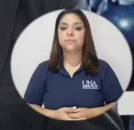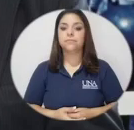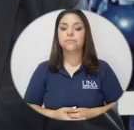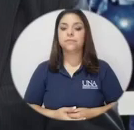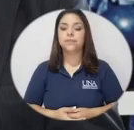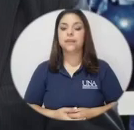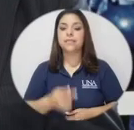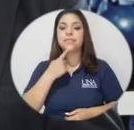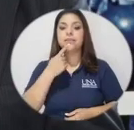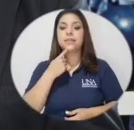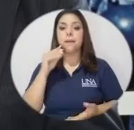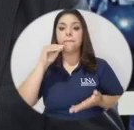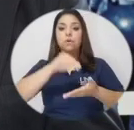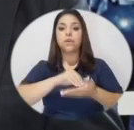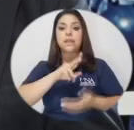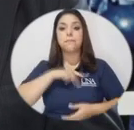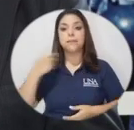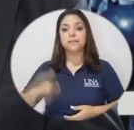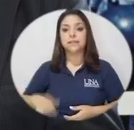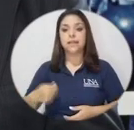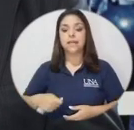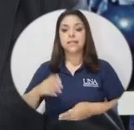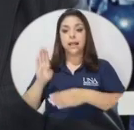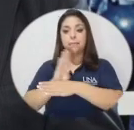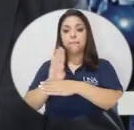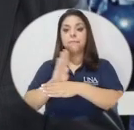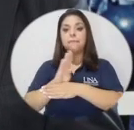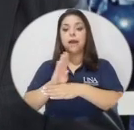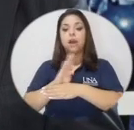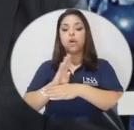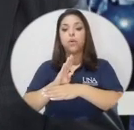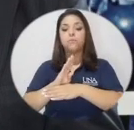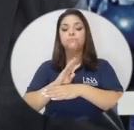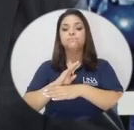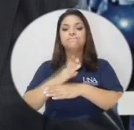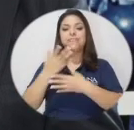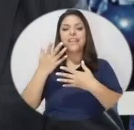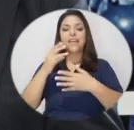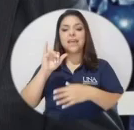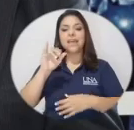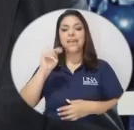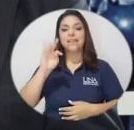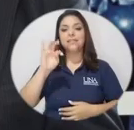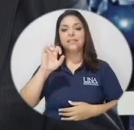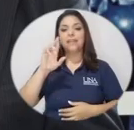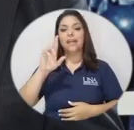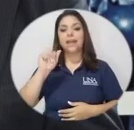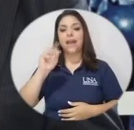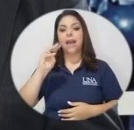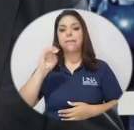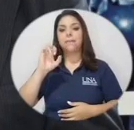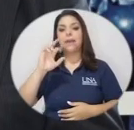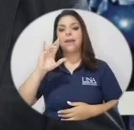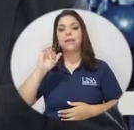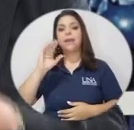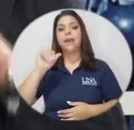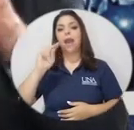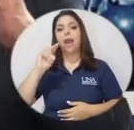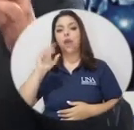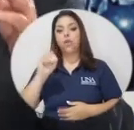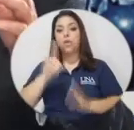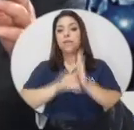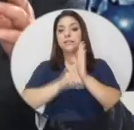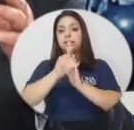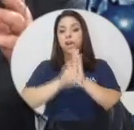objetivo de poner de presidente del Banco Interamericano de Desarrollo es un rol muy importante. Para